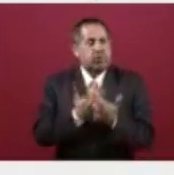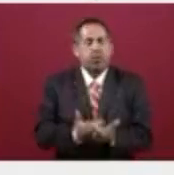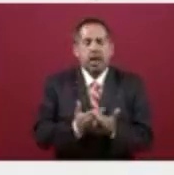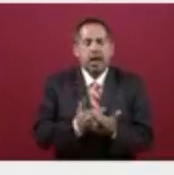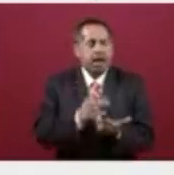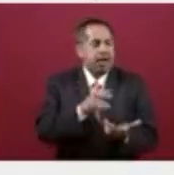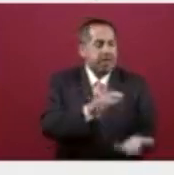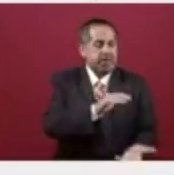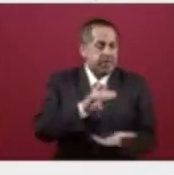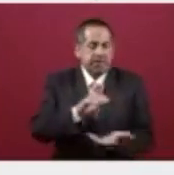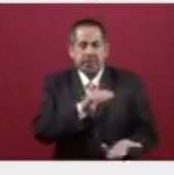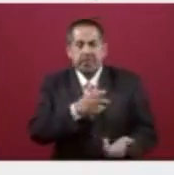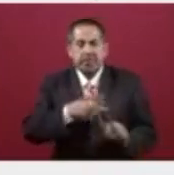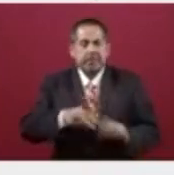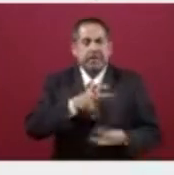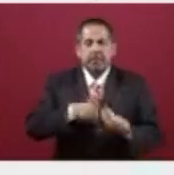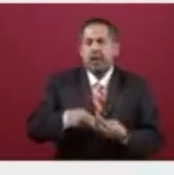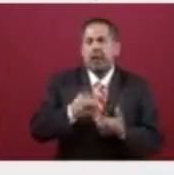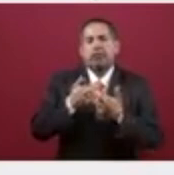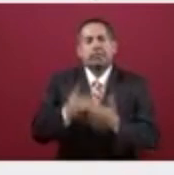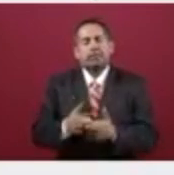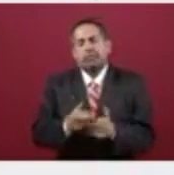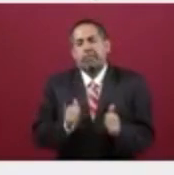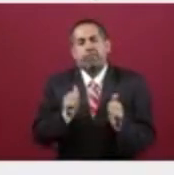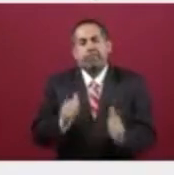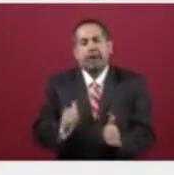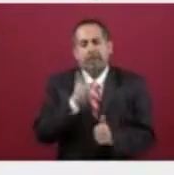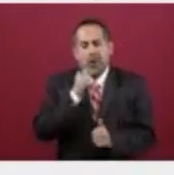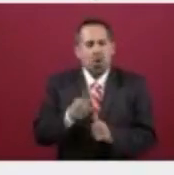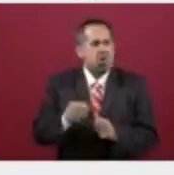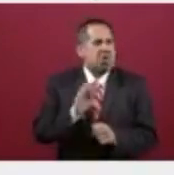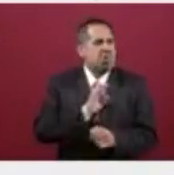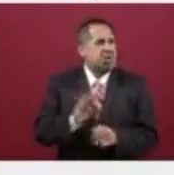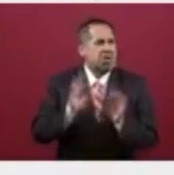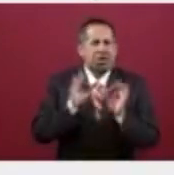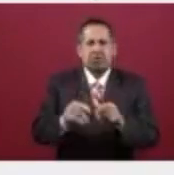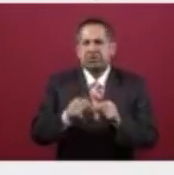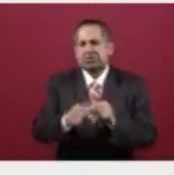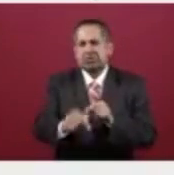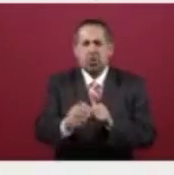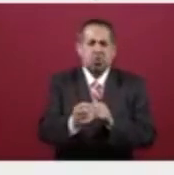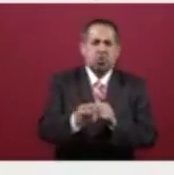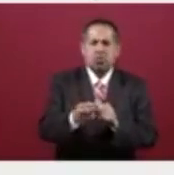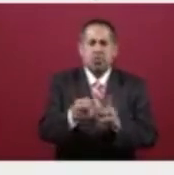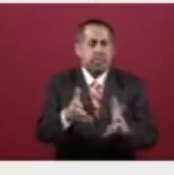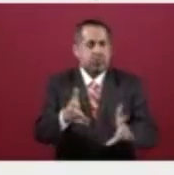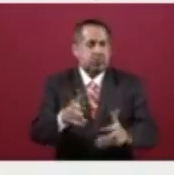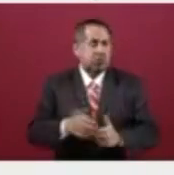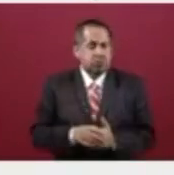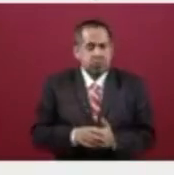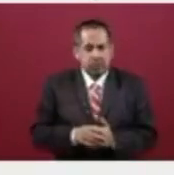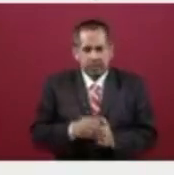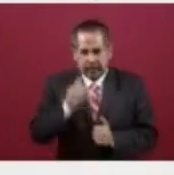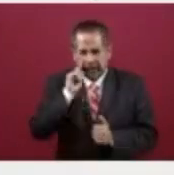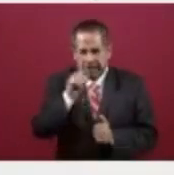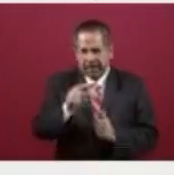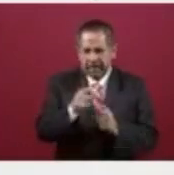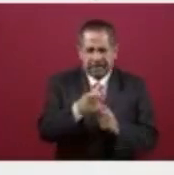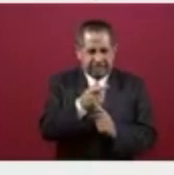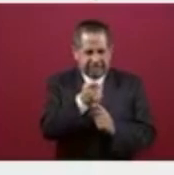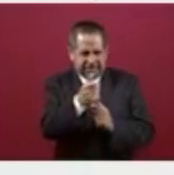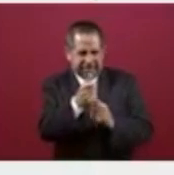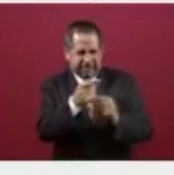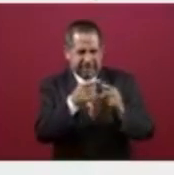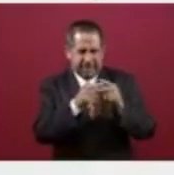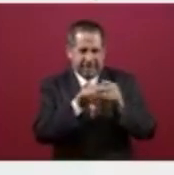producción a partir de fines de este año. Aquí se observa una pequeña colita